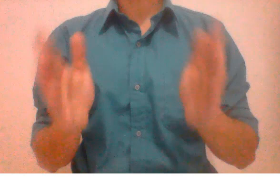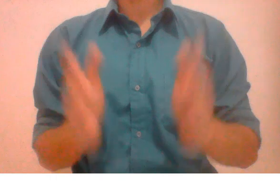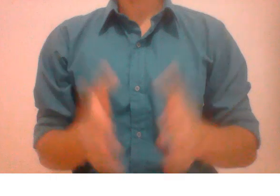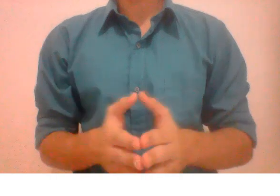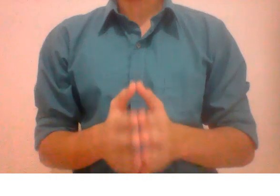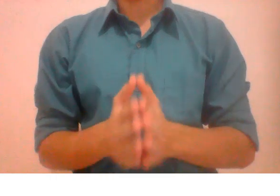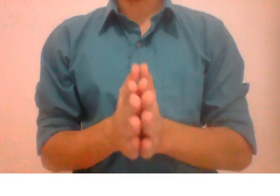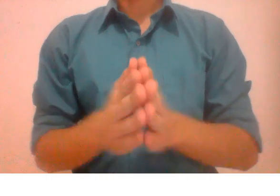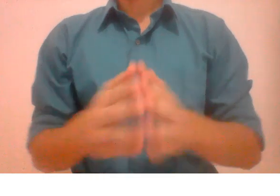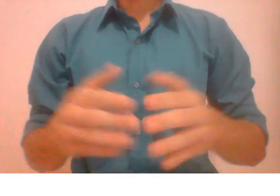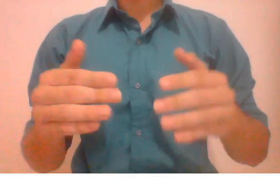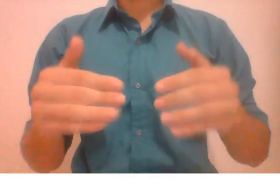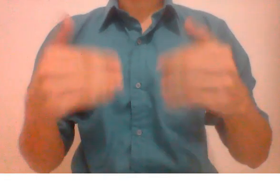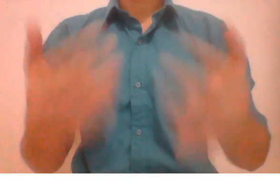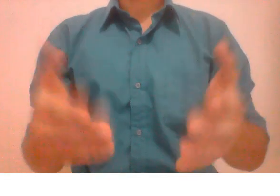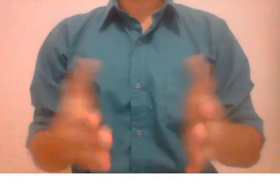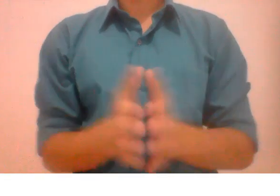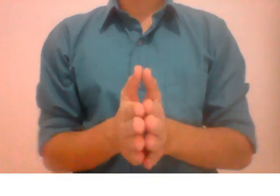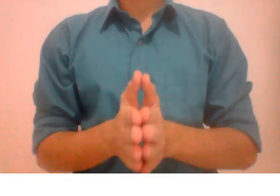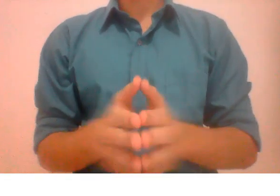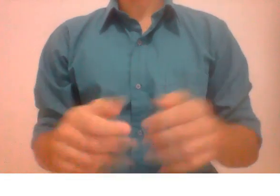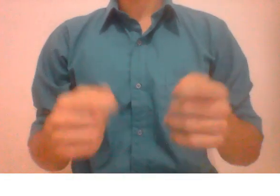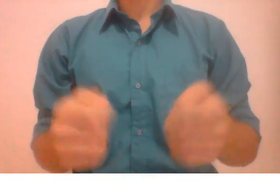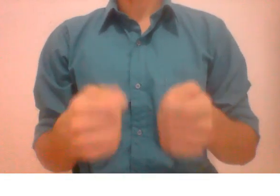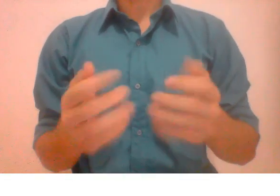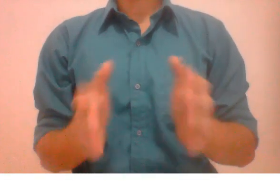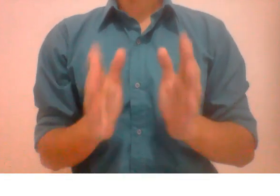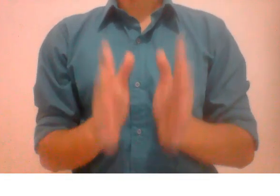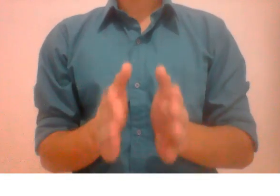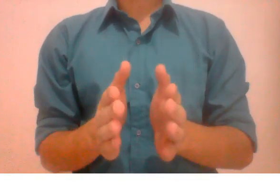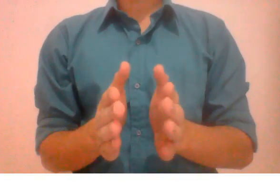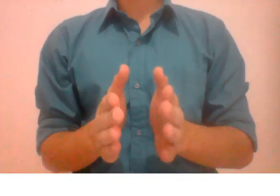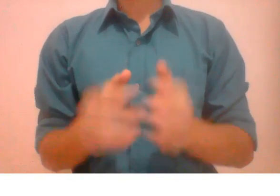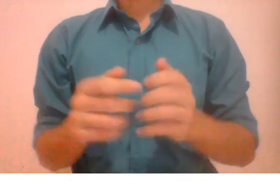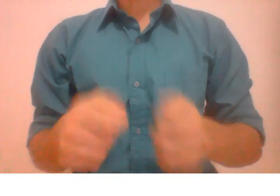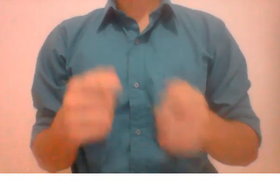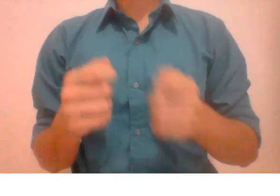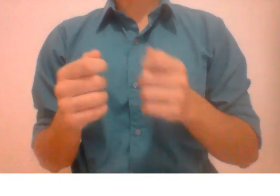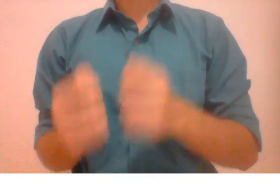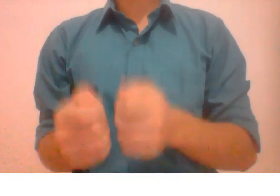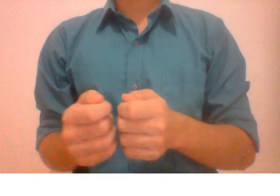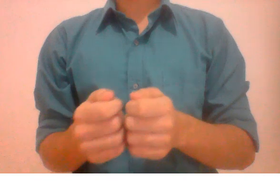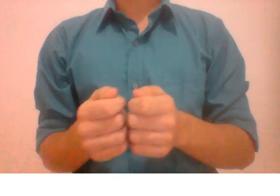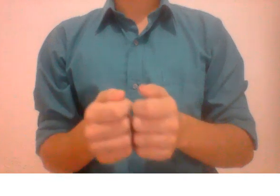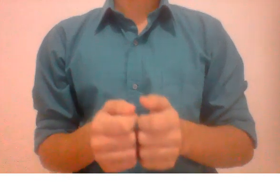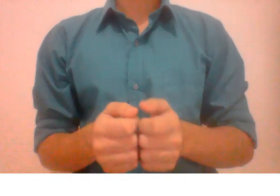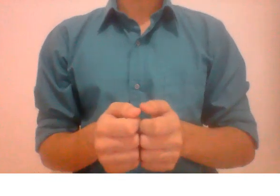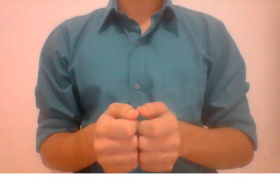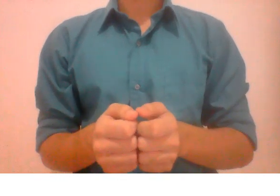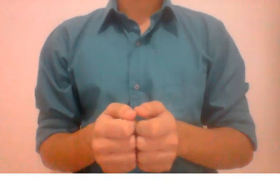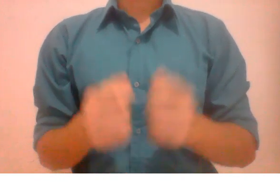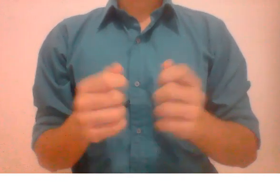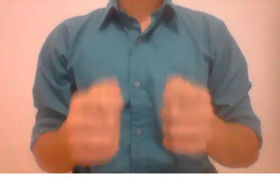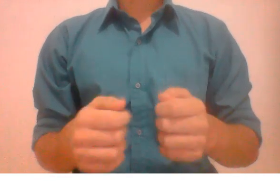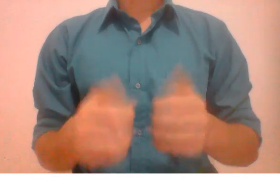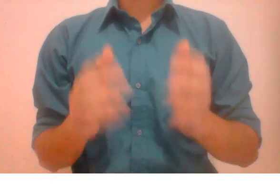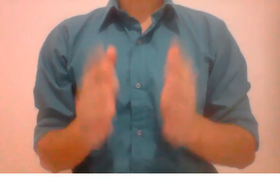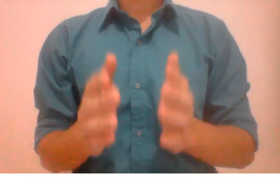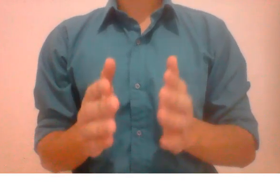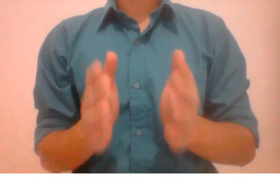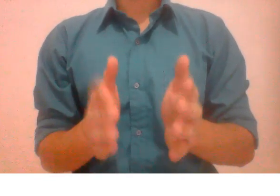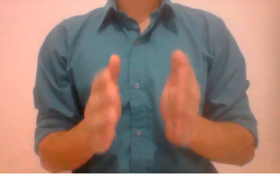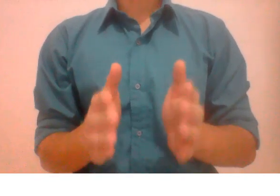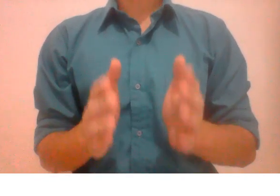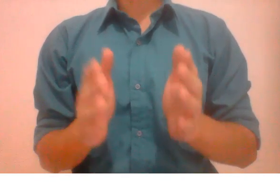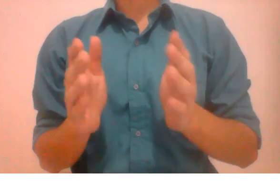está llevando al despeñadero, no señores, ese mismo, pues ahora Lozoya terminó declarando que él